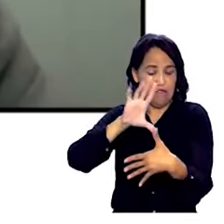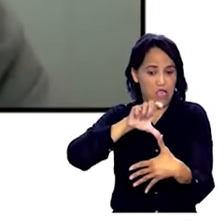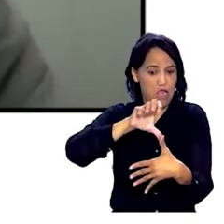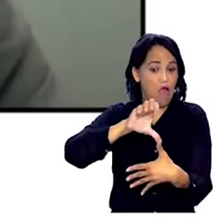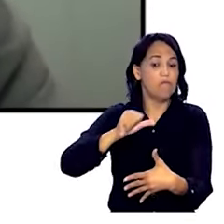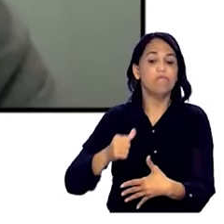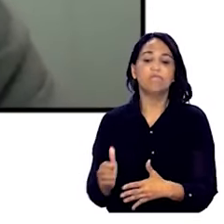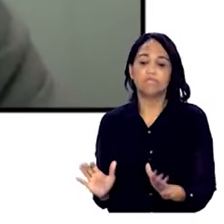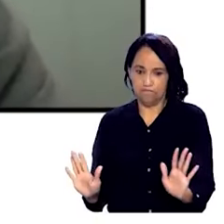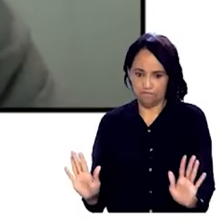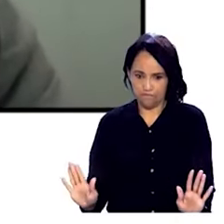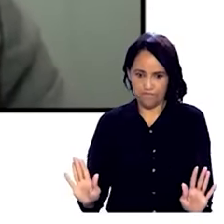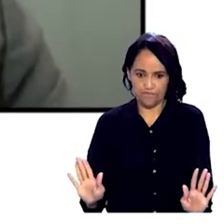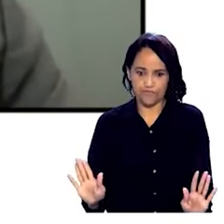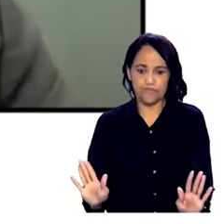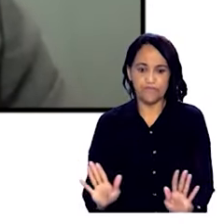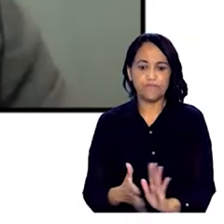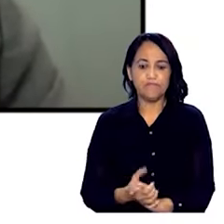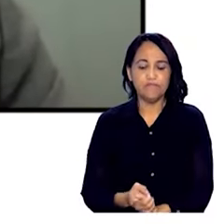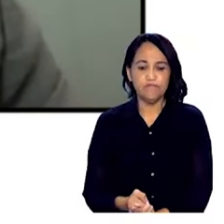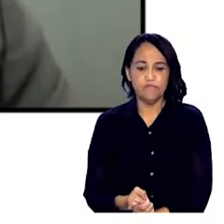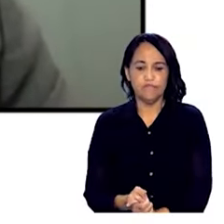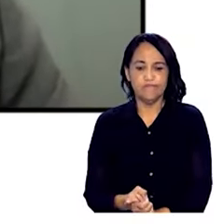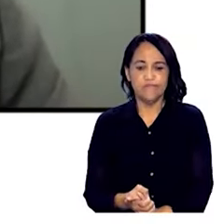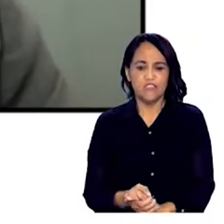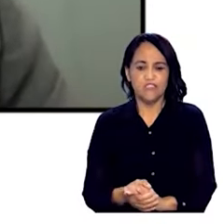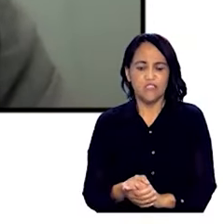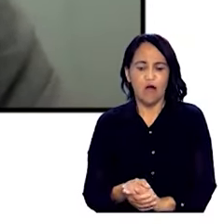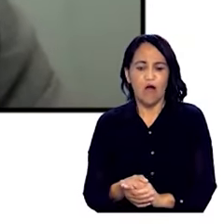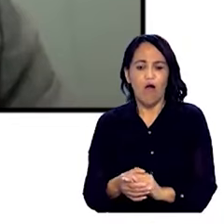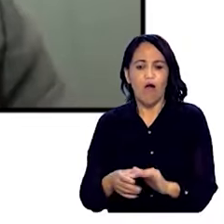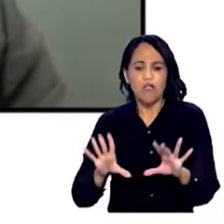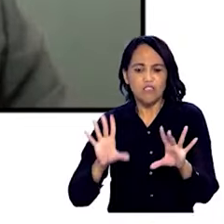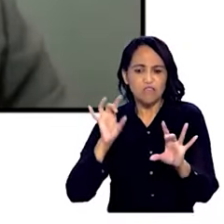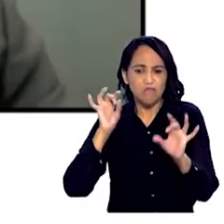poder judicial Argen tamb con